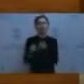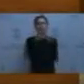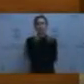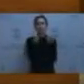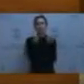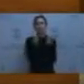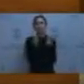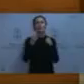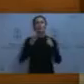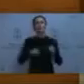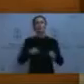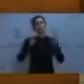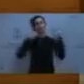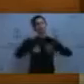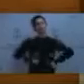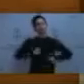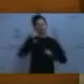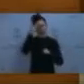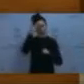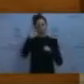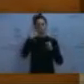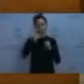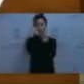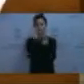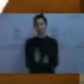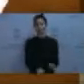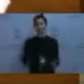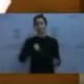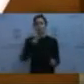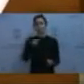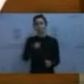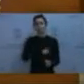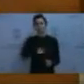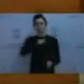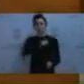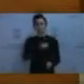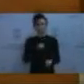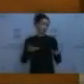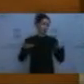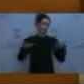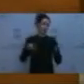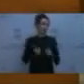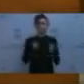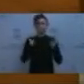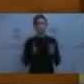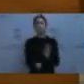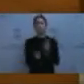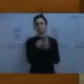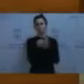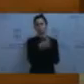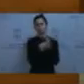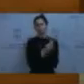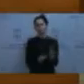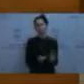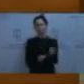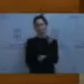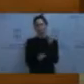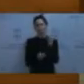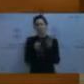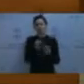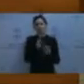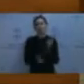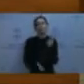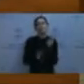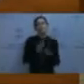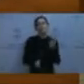ese acuerdo. Y los presupuestos generales del Estado, naturalmente que contienen, pues fíjese usted, el incremento